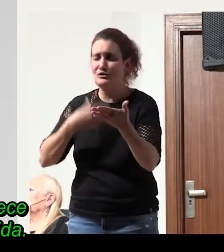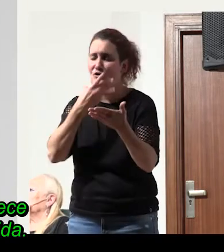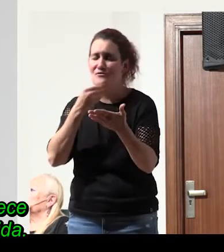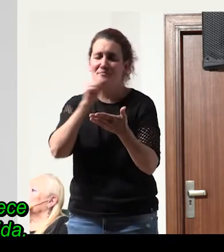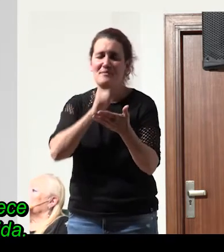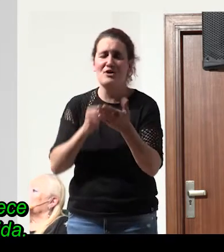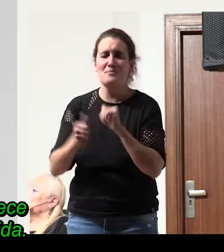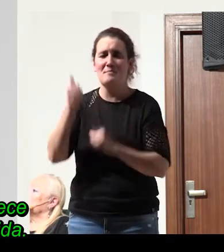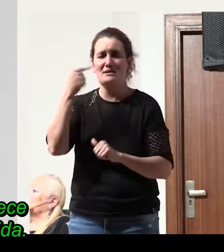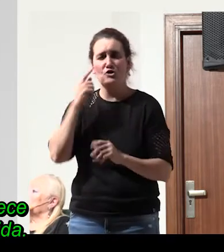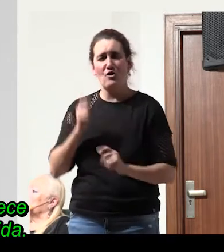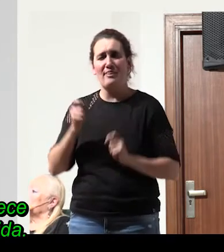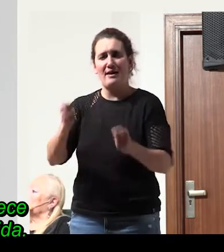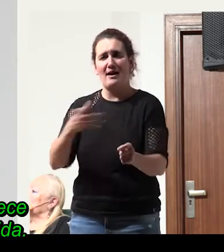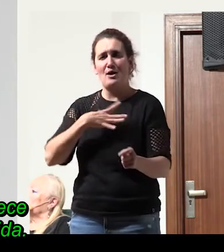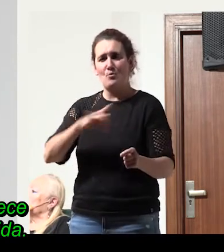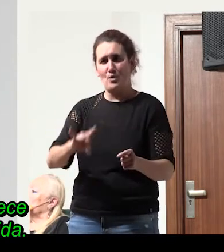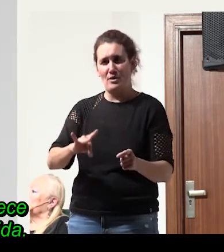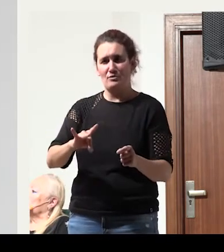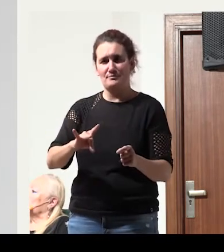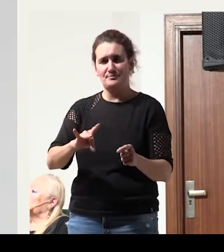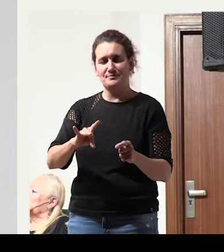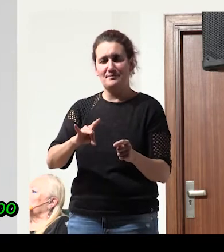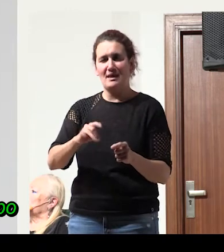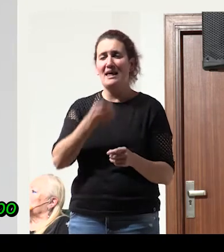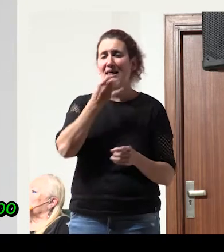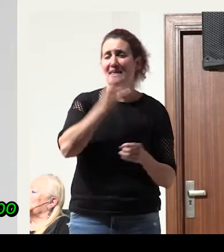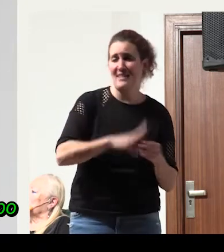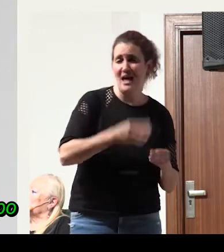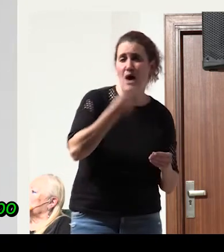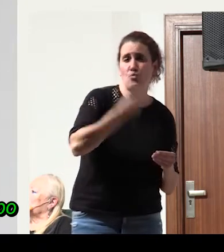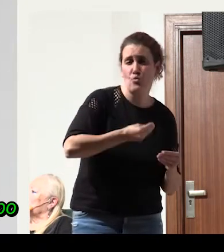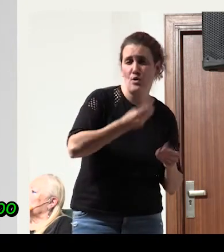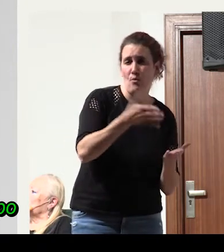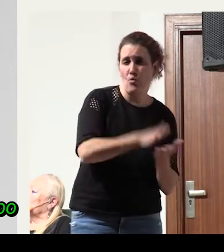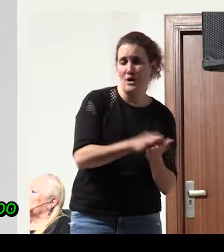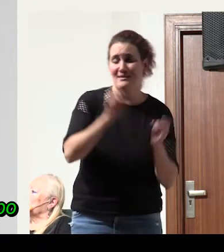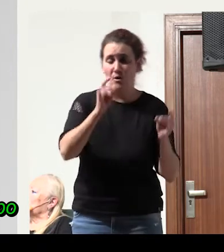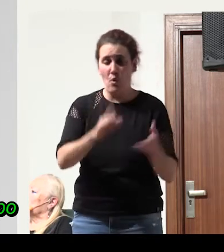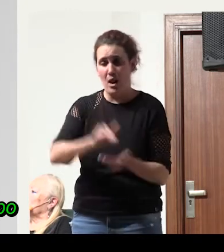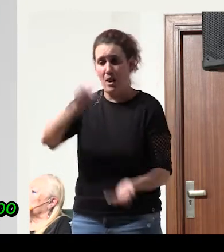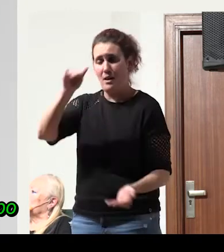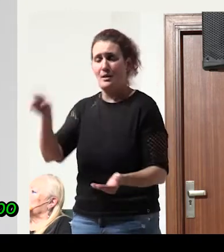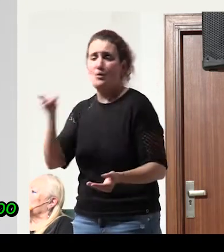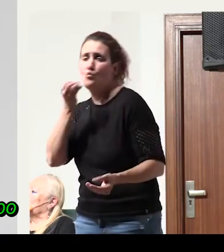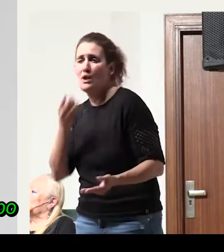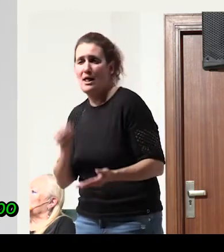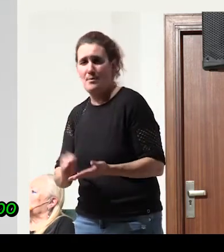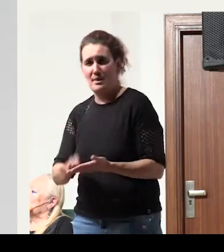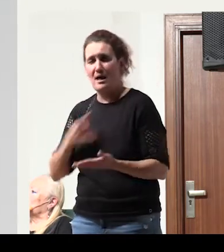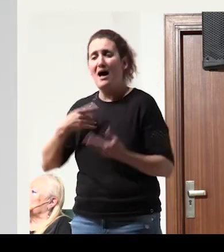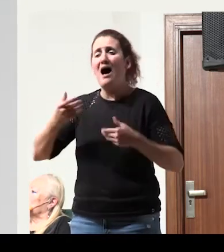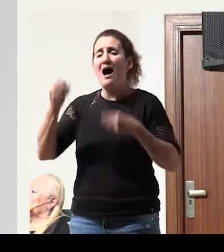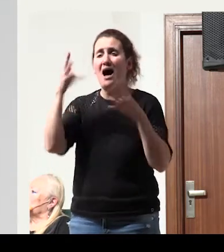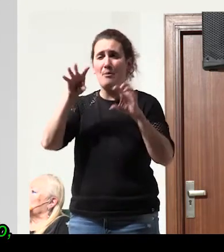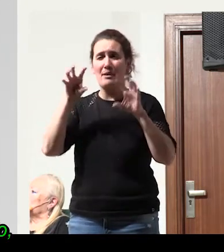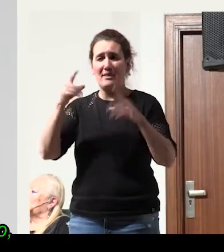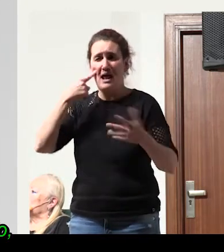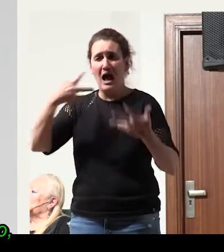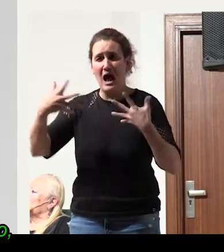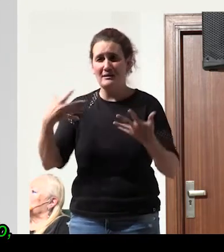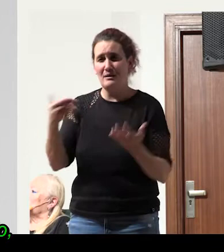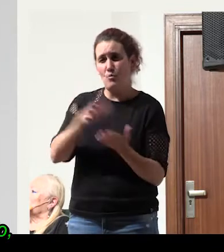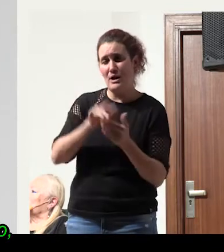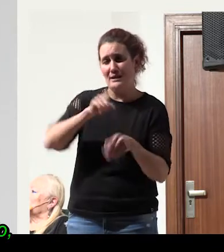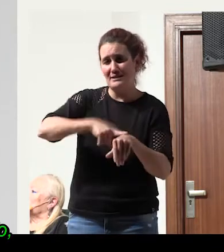buena muerte crece al tiempo que la de la buena vida. Aprender el arte de morir a tiempo y brindar por la vida.